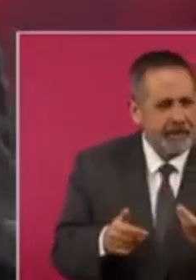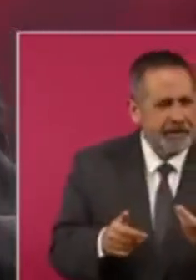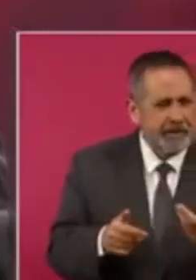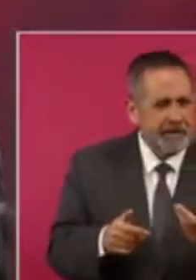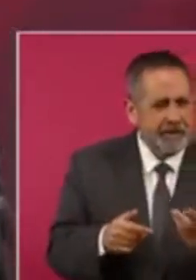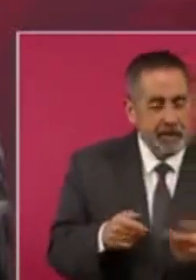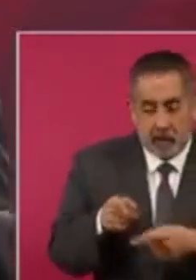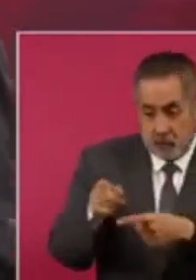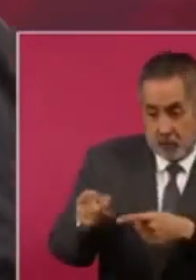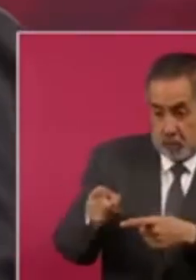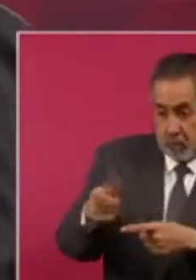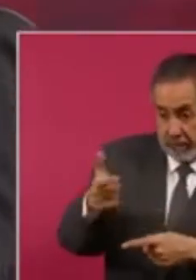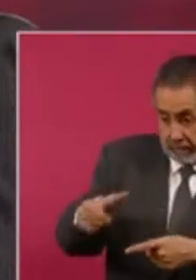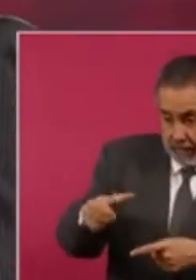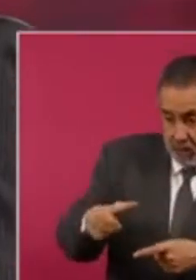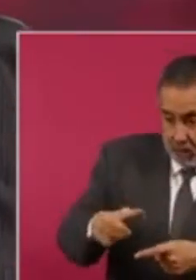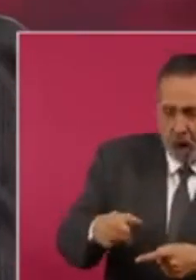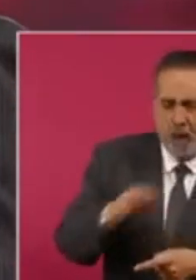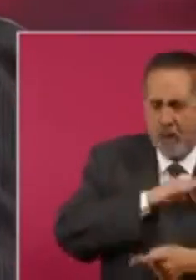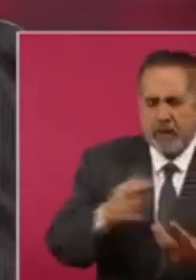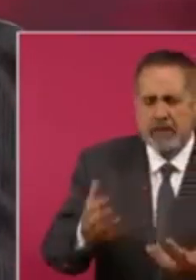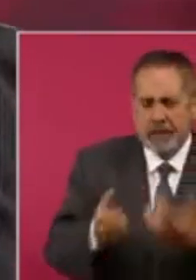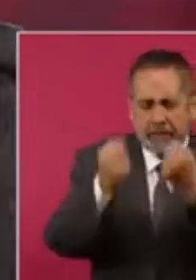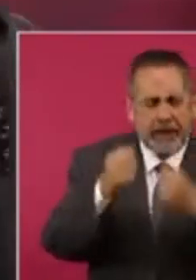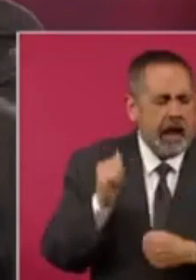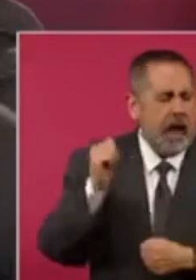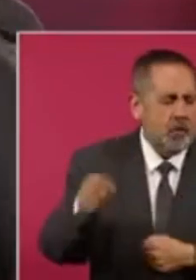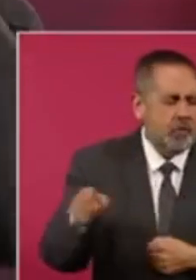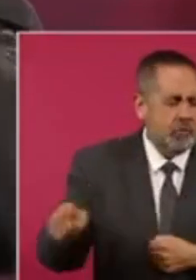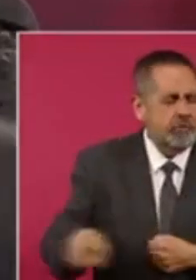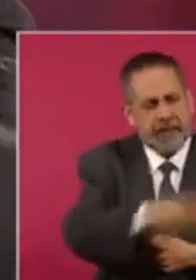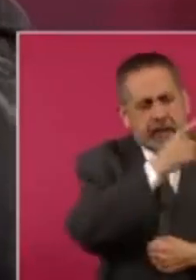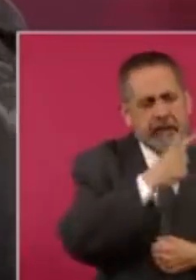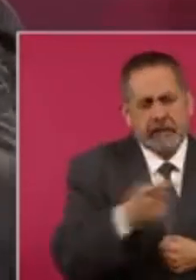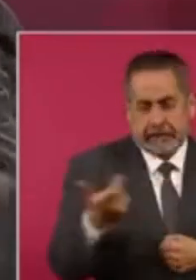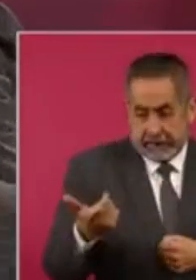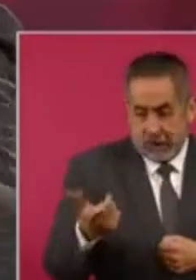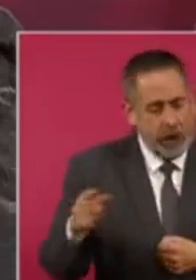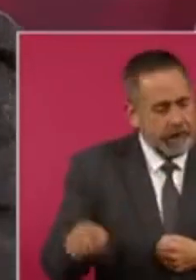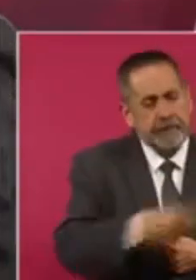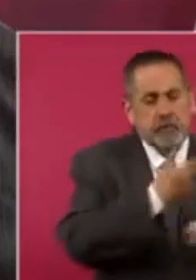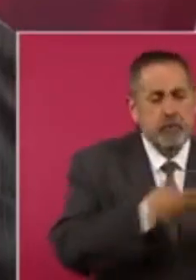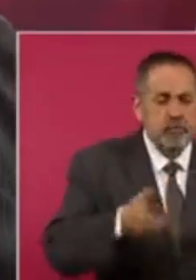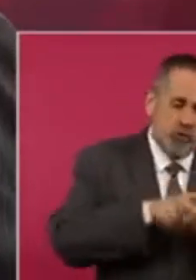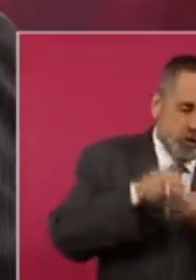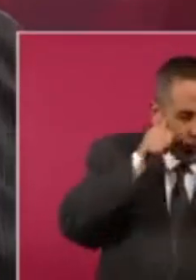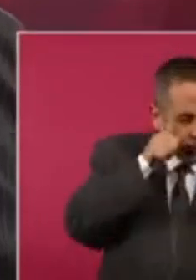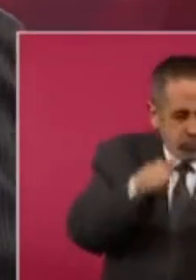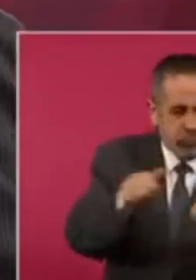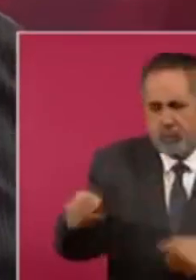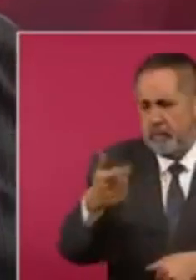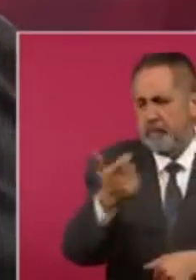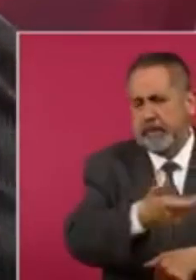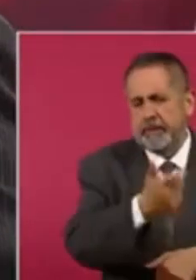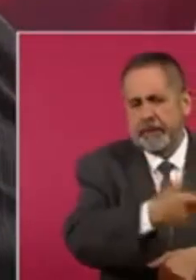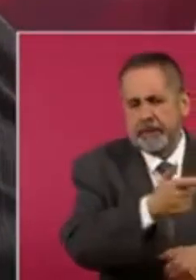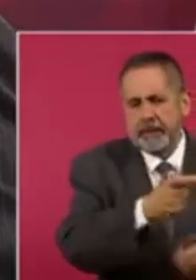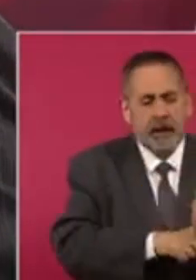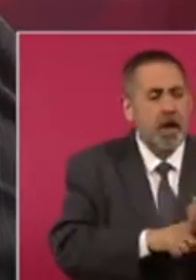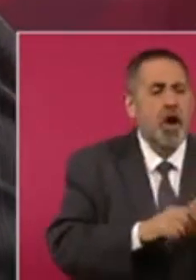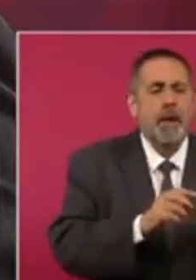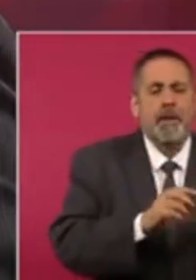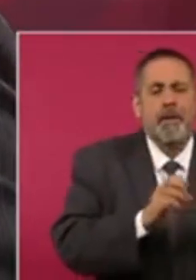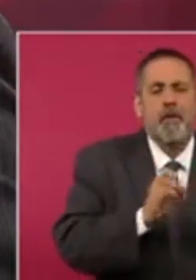Pues nos esté diciendo la verdad y que sí haya medicamentos y que sí haya buena atención y esto de que